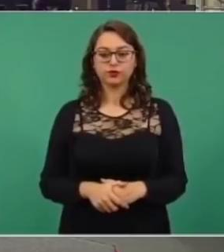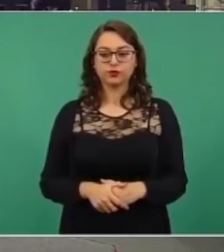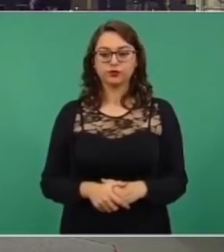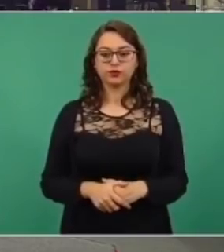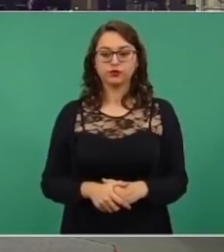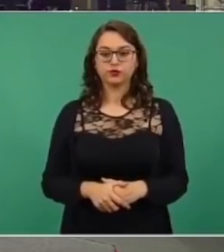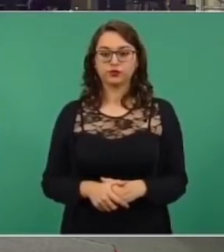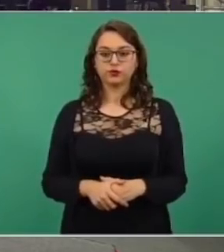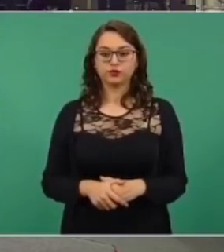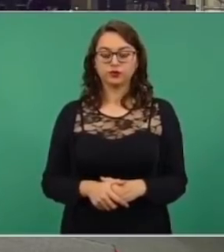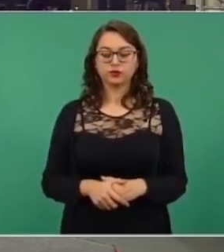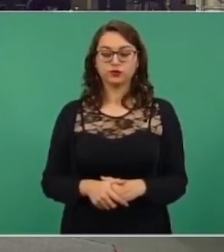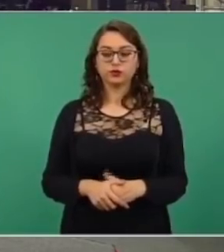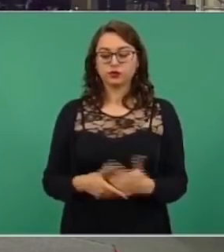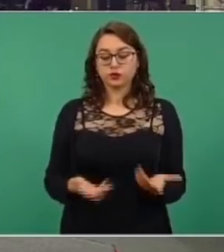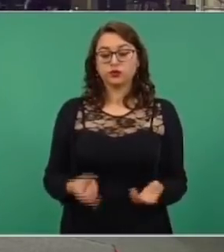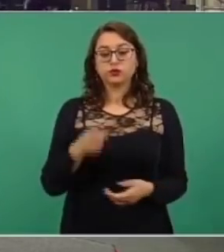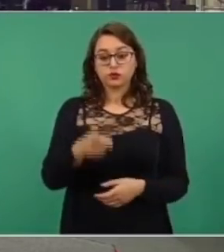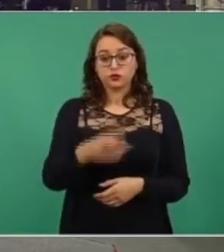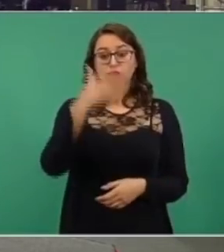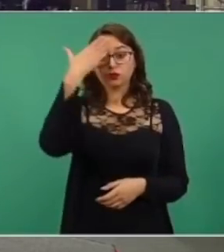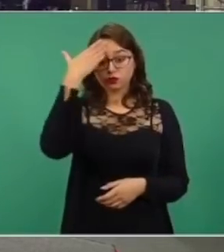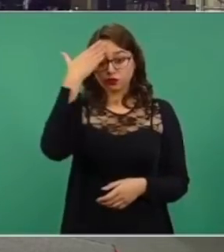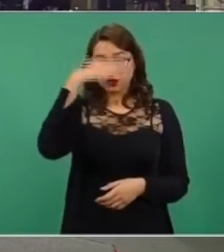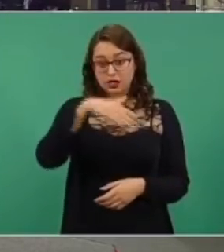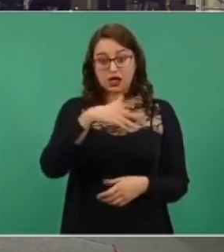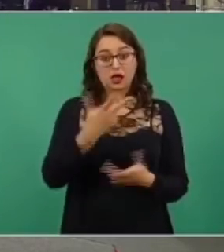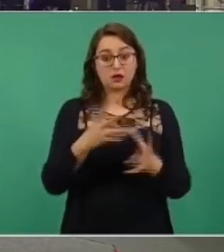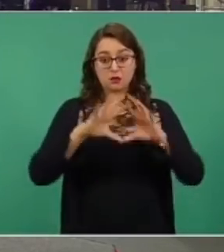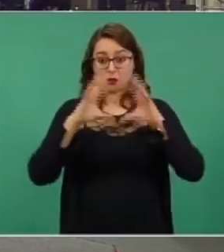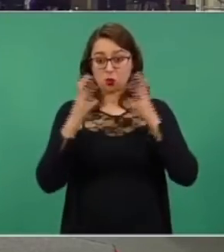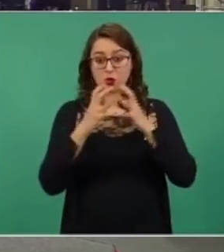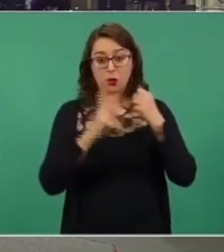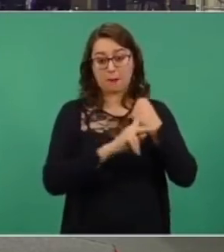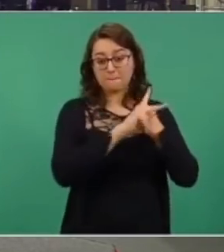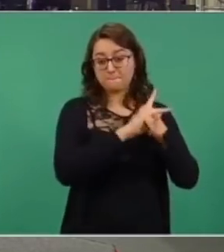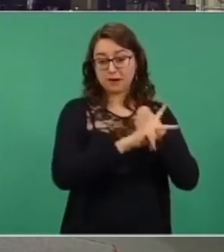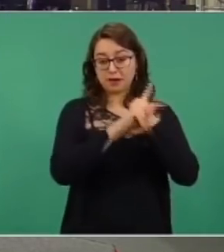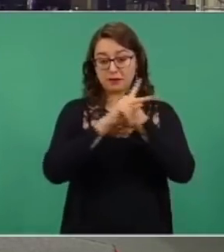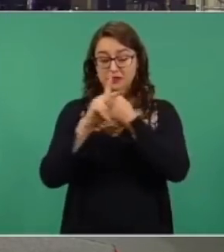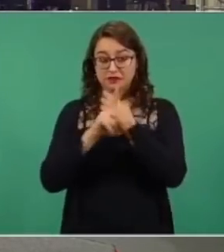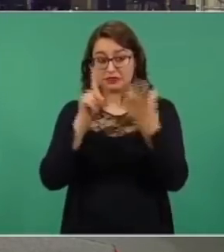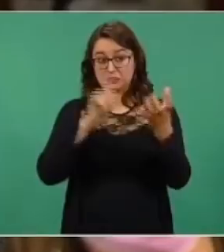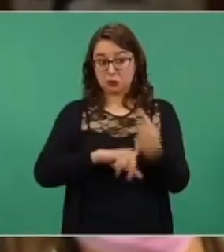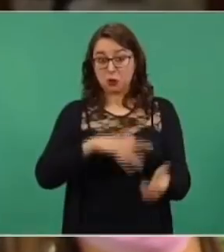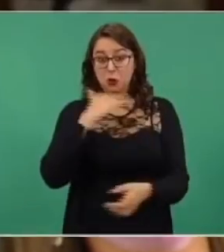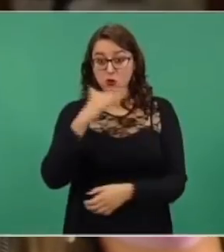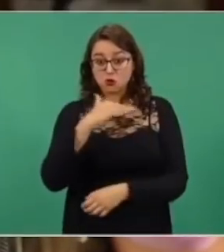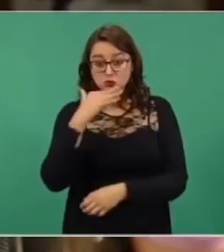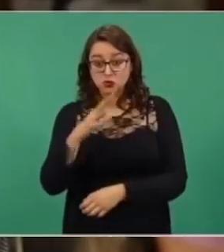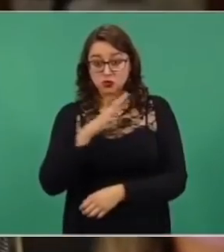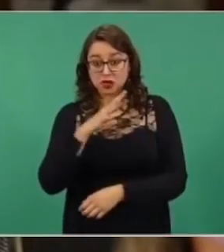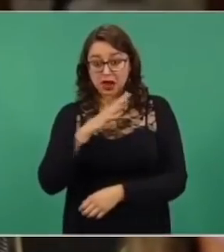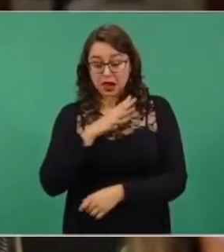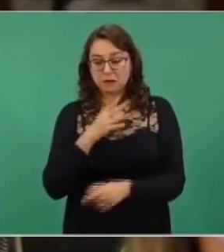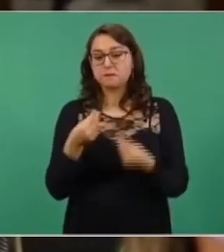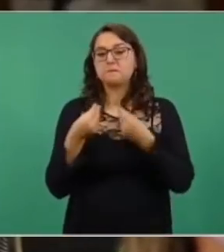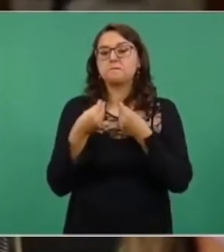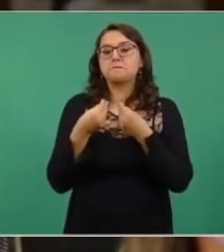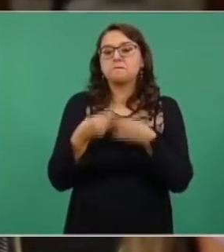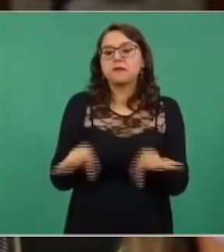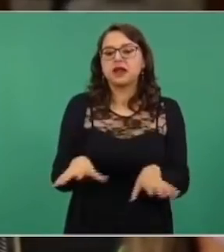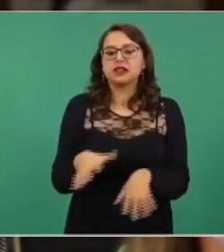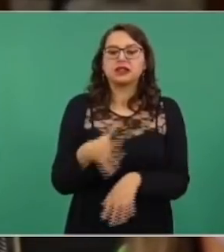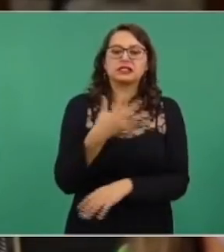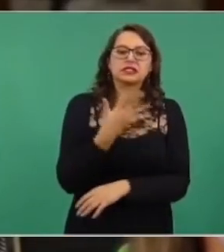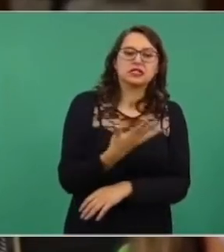perfectamente que la corrupción le cuesta a los países entre un 5 y un 10% del Producto Interno Bruto,